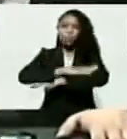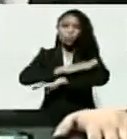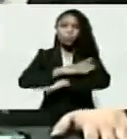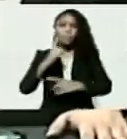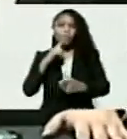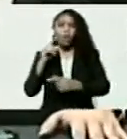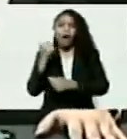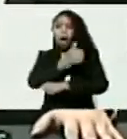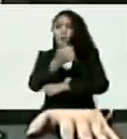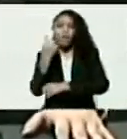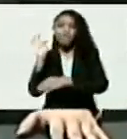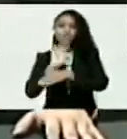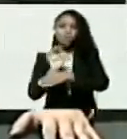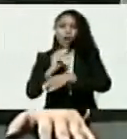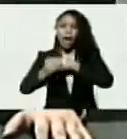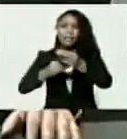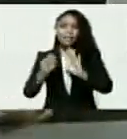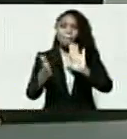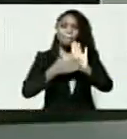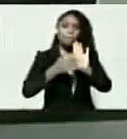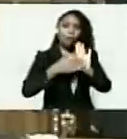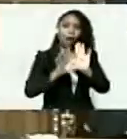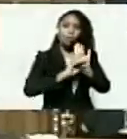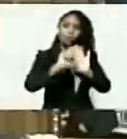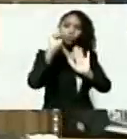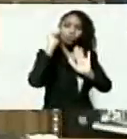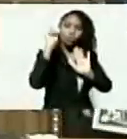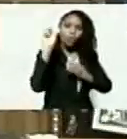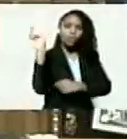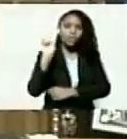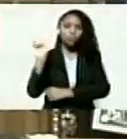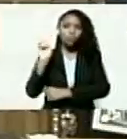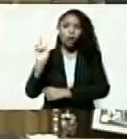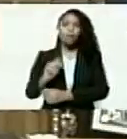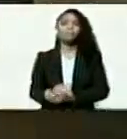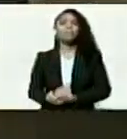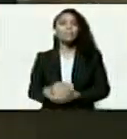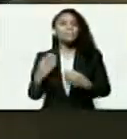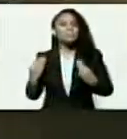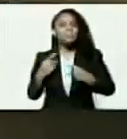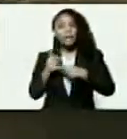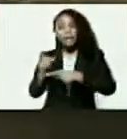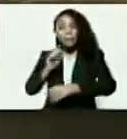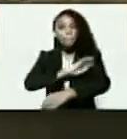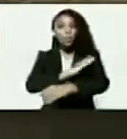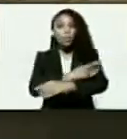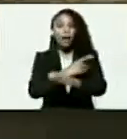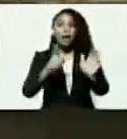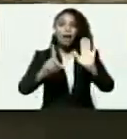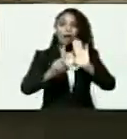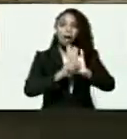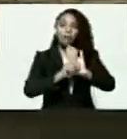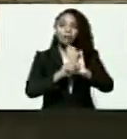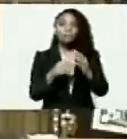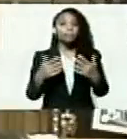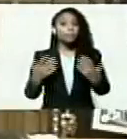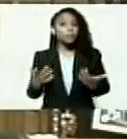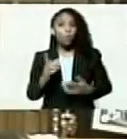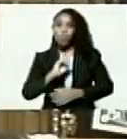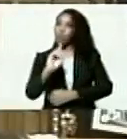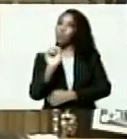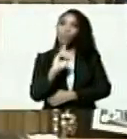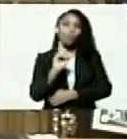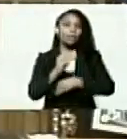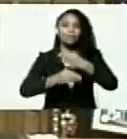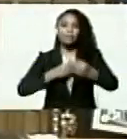funciones que establece la Constitución de la República Bolivariana de Venezuela para este poder legislativo, y no